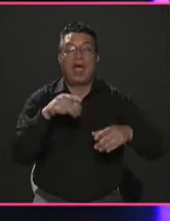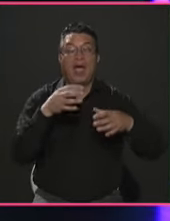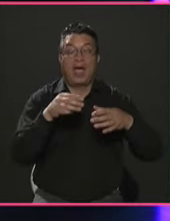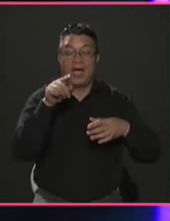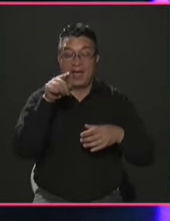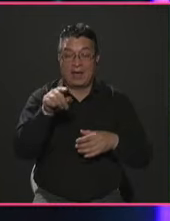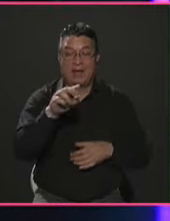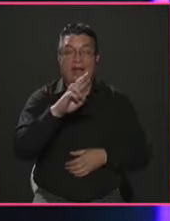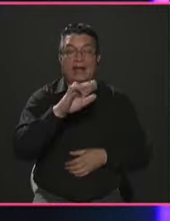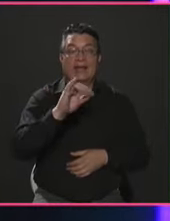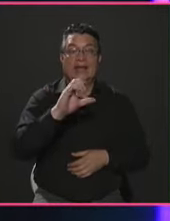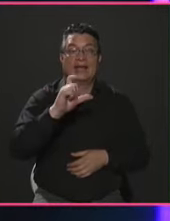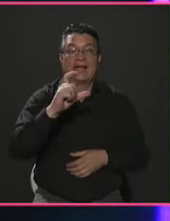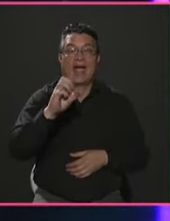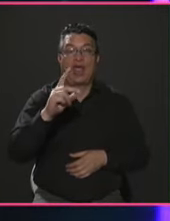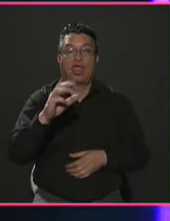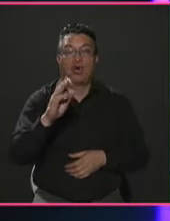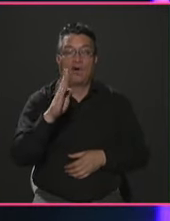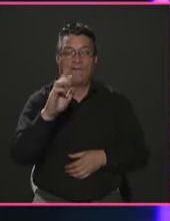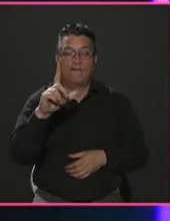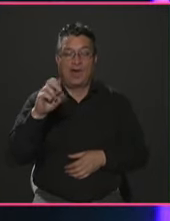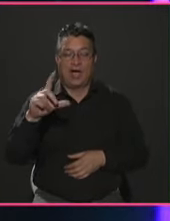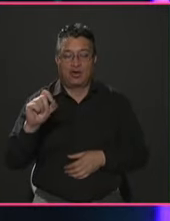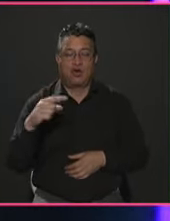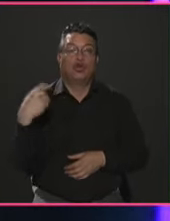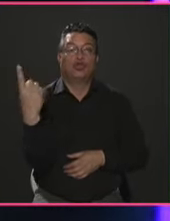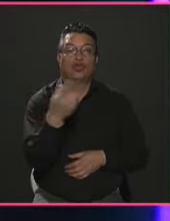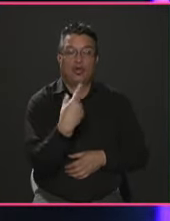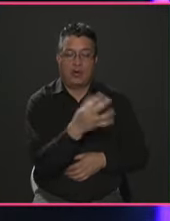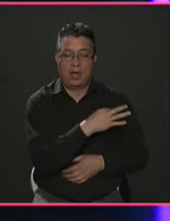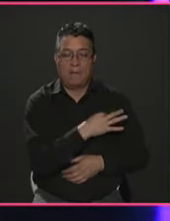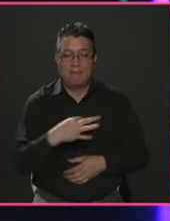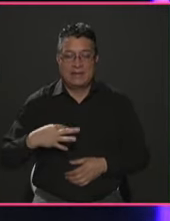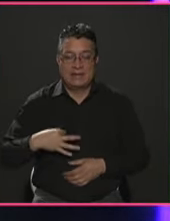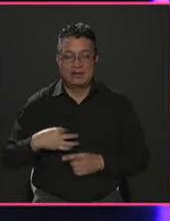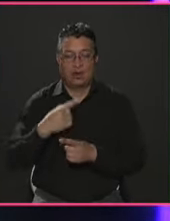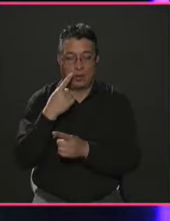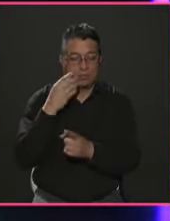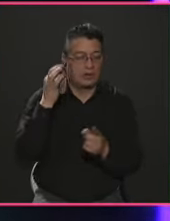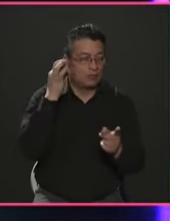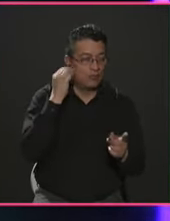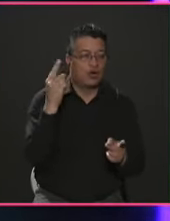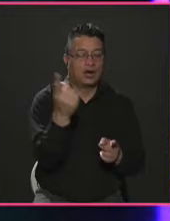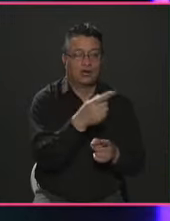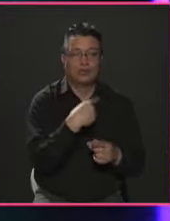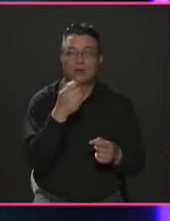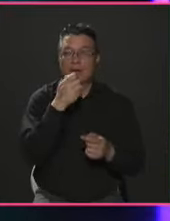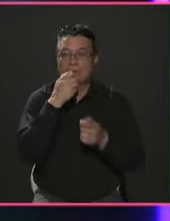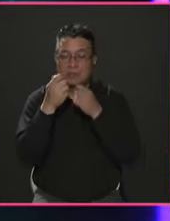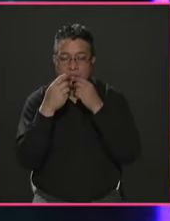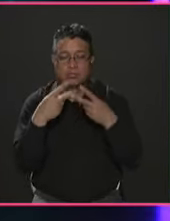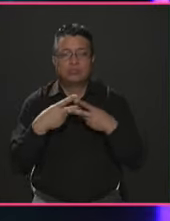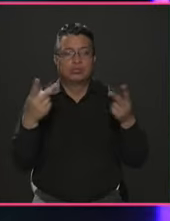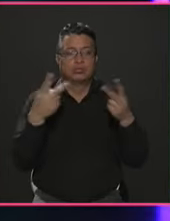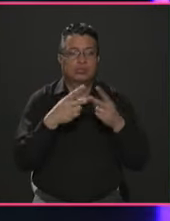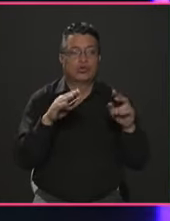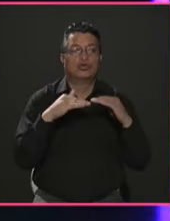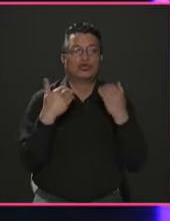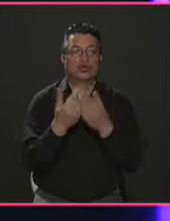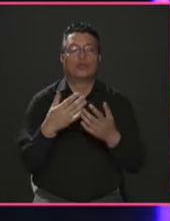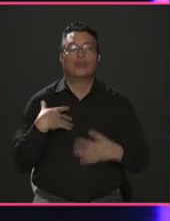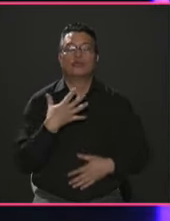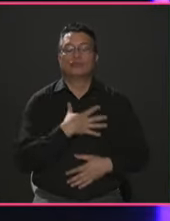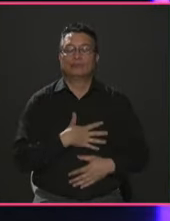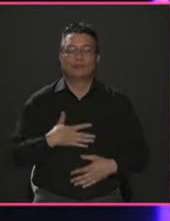Ricardo magistrado Ricardo blanco a todos los ministros ministras presentes a los medios de comunicación es un gusto y un